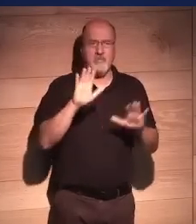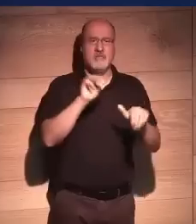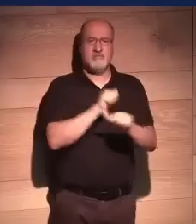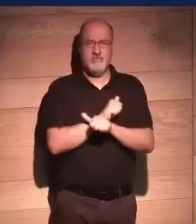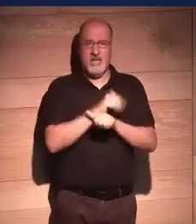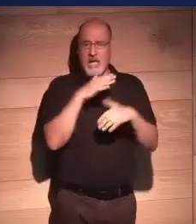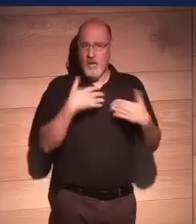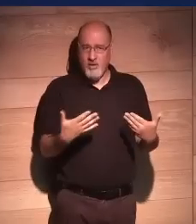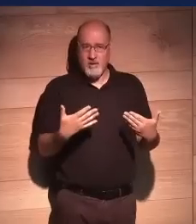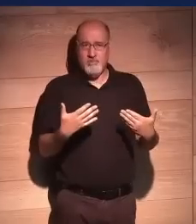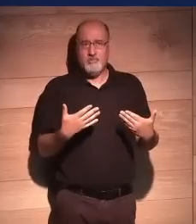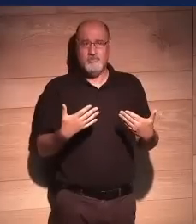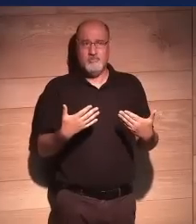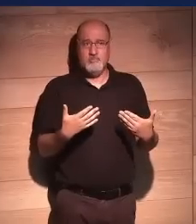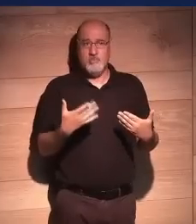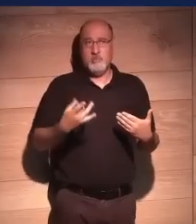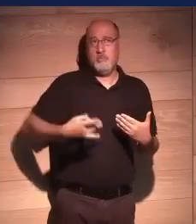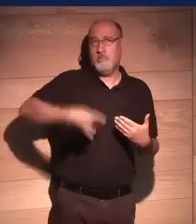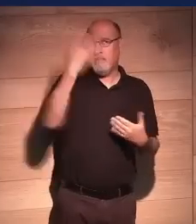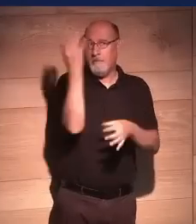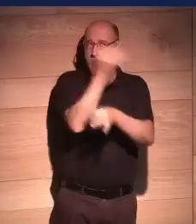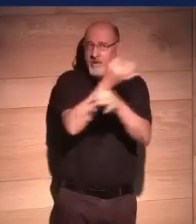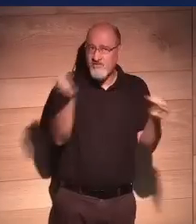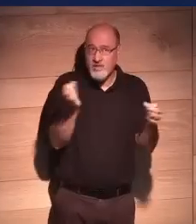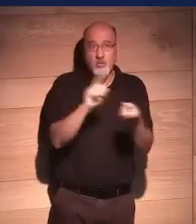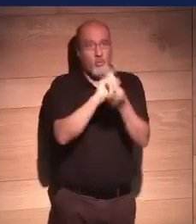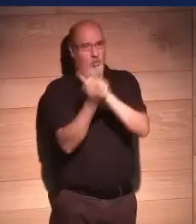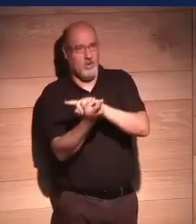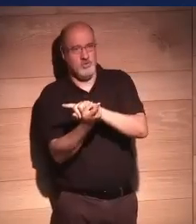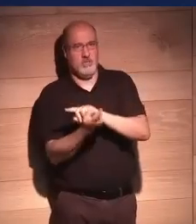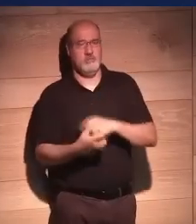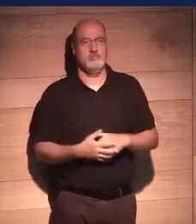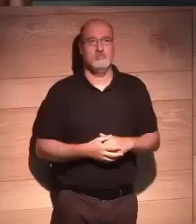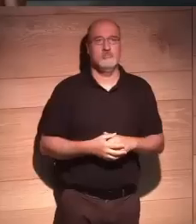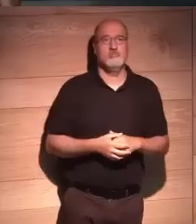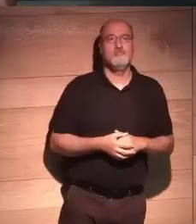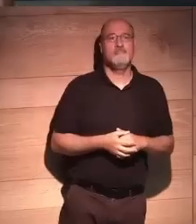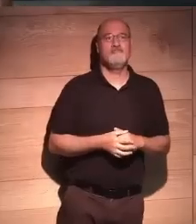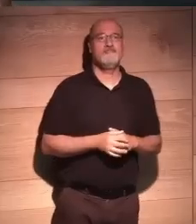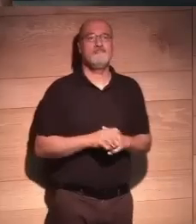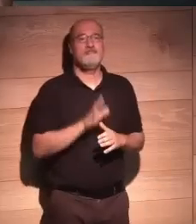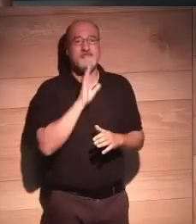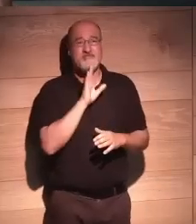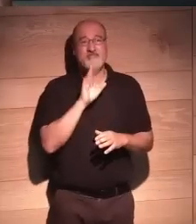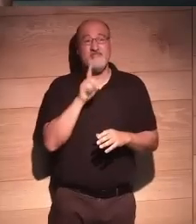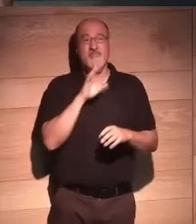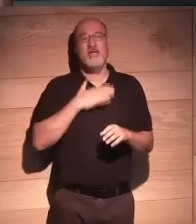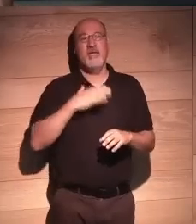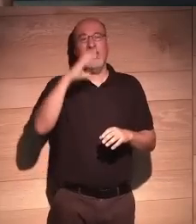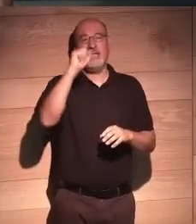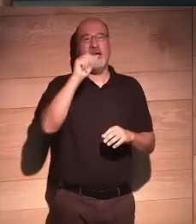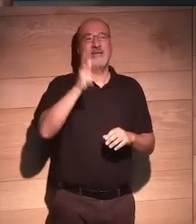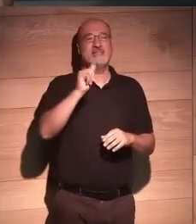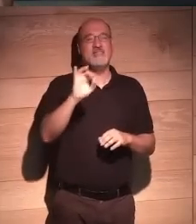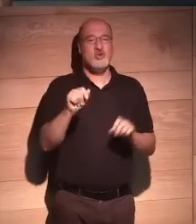ahora esto yo, a lo mejor lo idealizas o justo lo contrario. Ahora mismo el programa de Cachitos, por ejemplo, que habéis hablado antes,